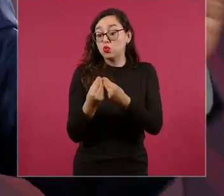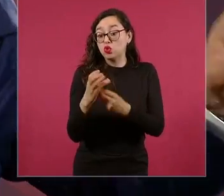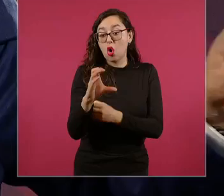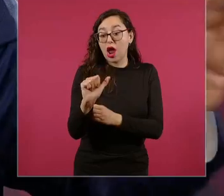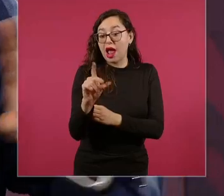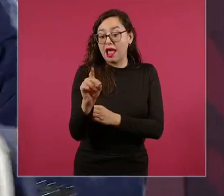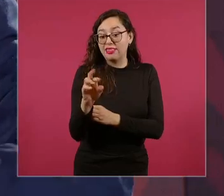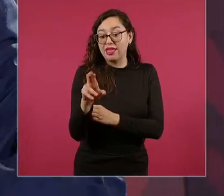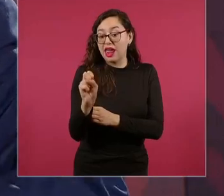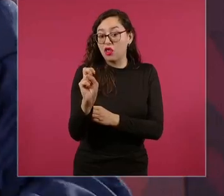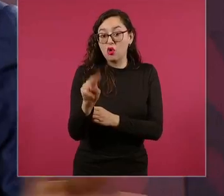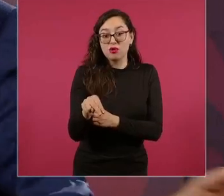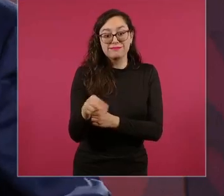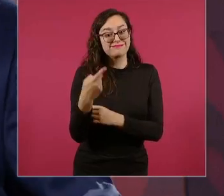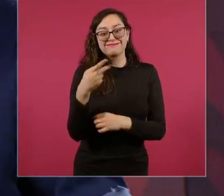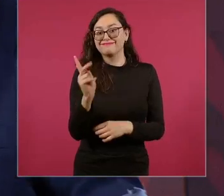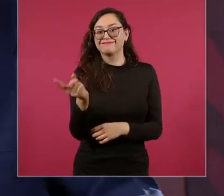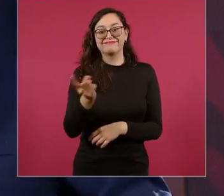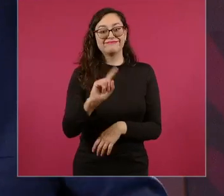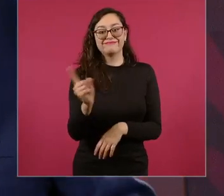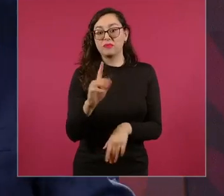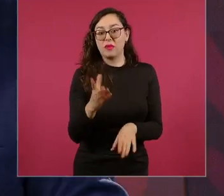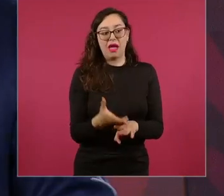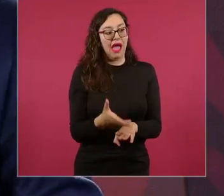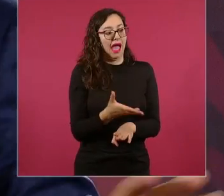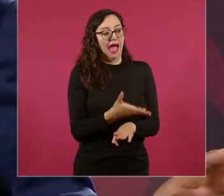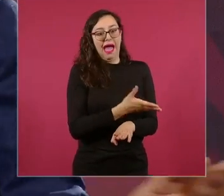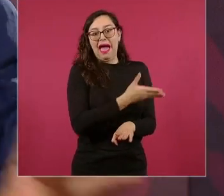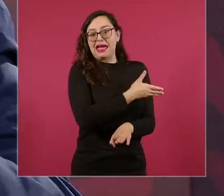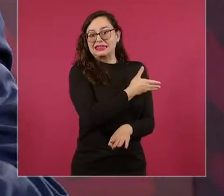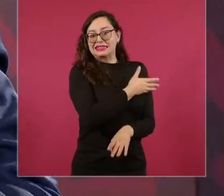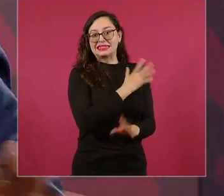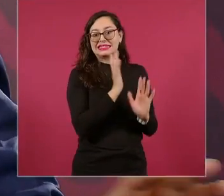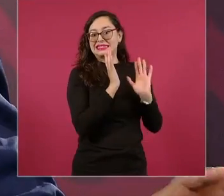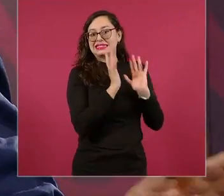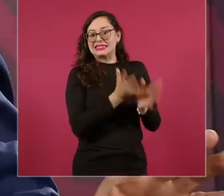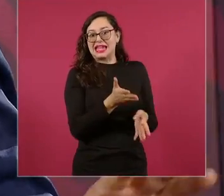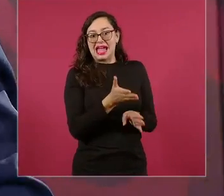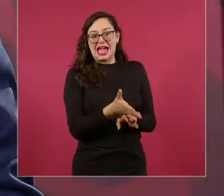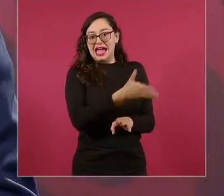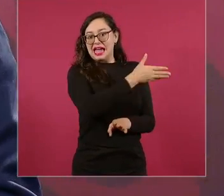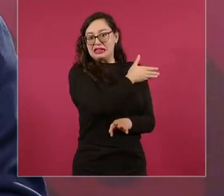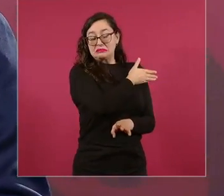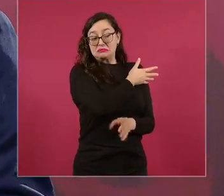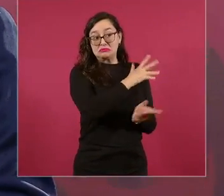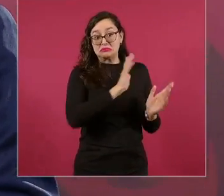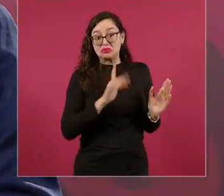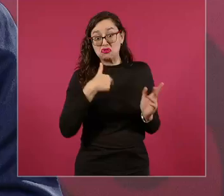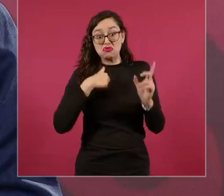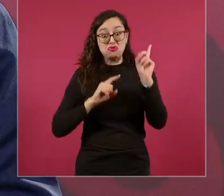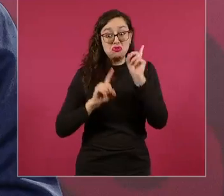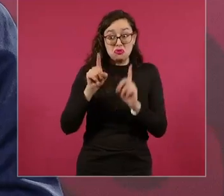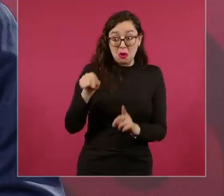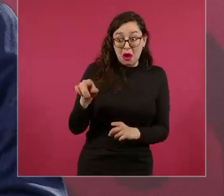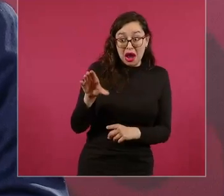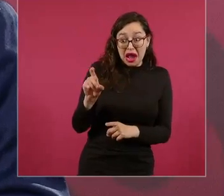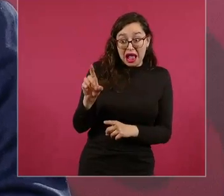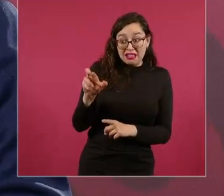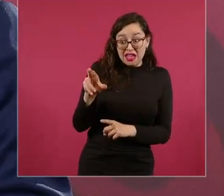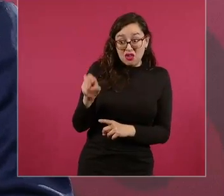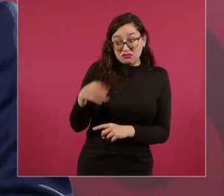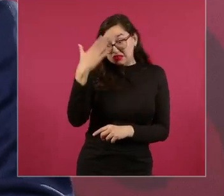Porque no se sabía nada. Pues resulta que